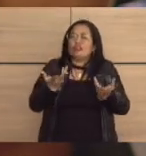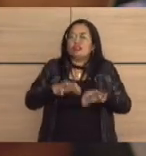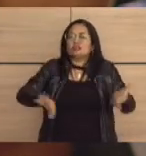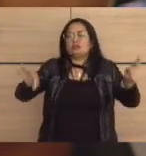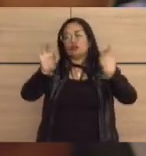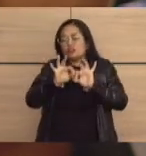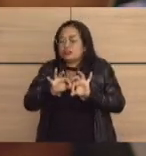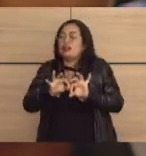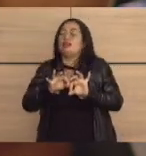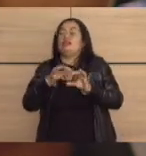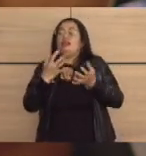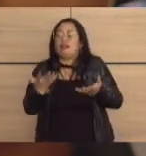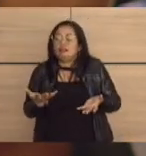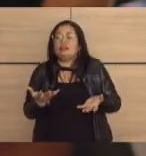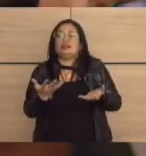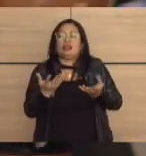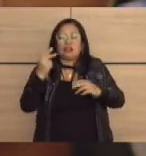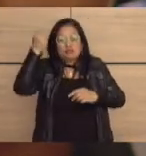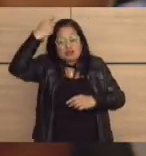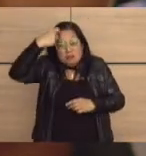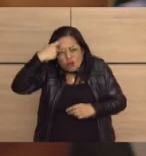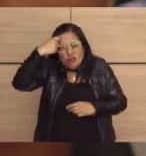relato. Nuestra memoria